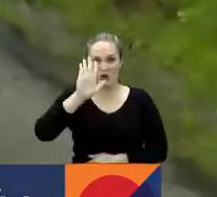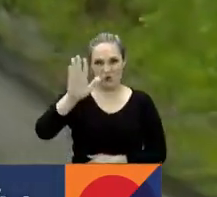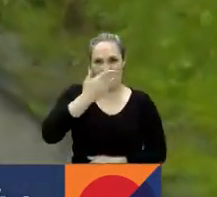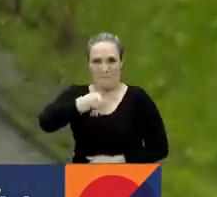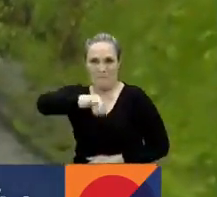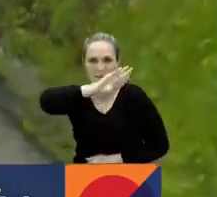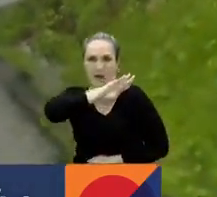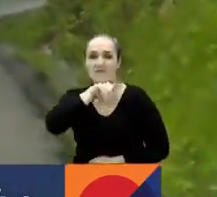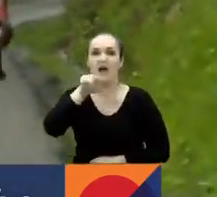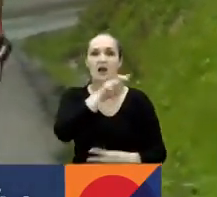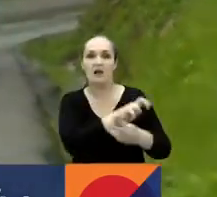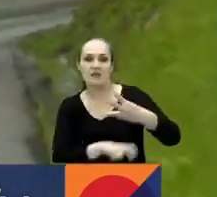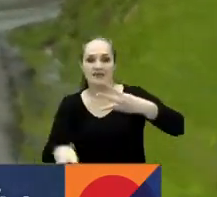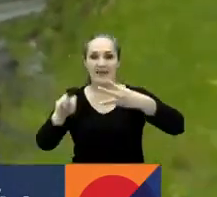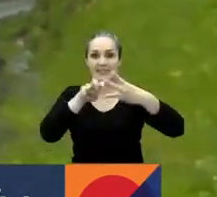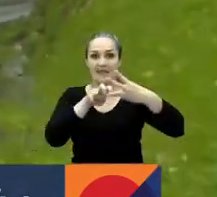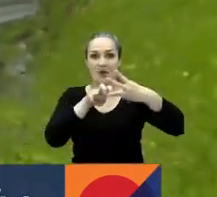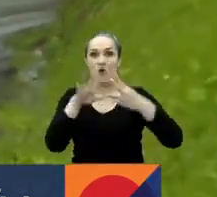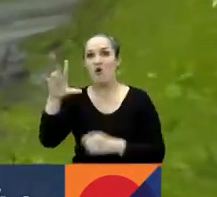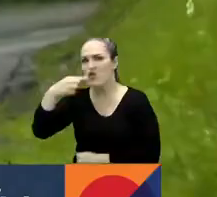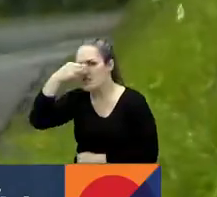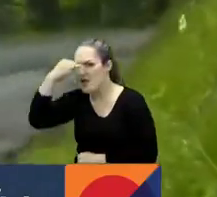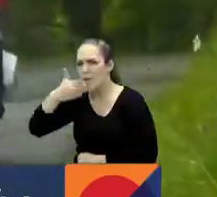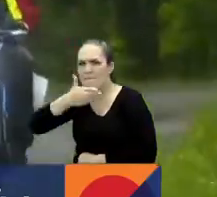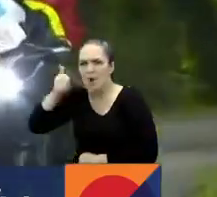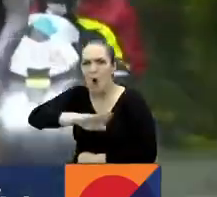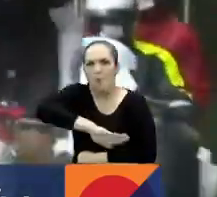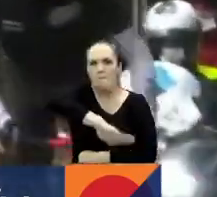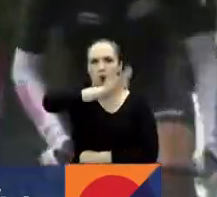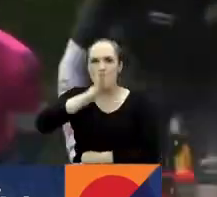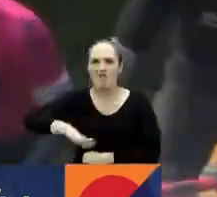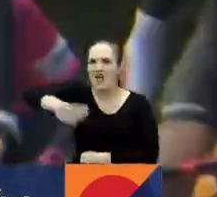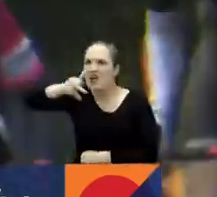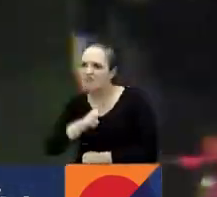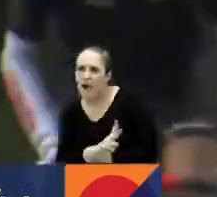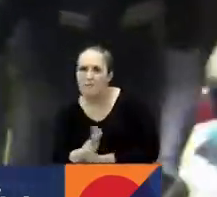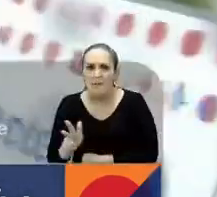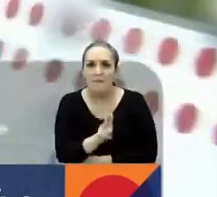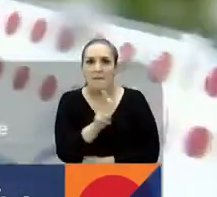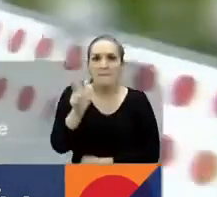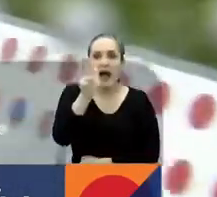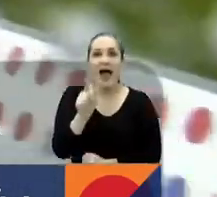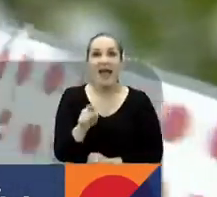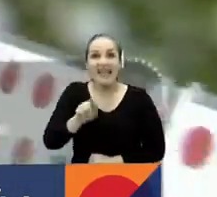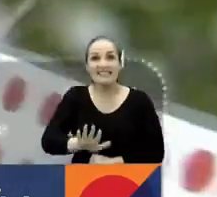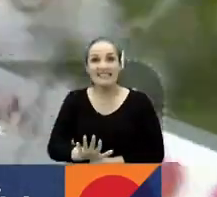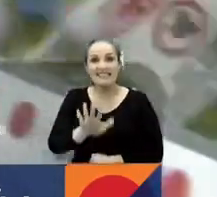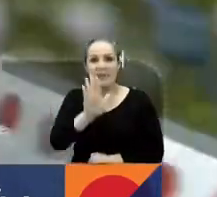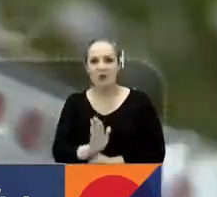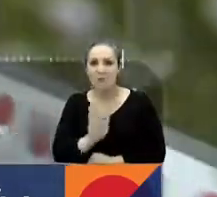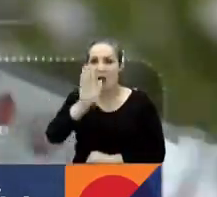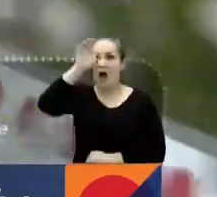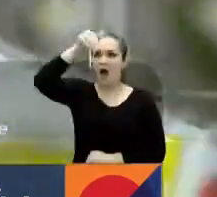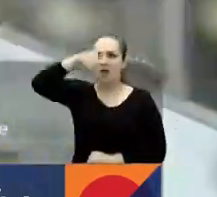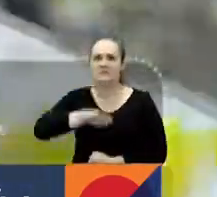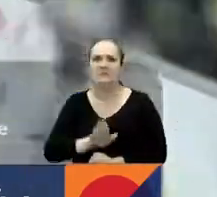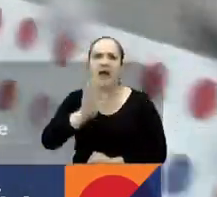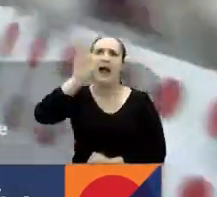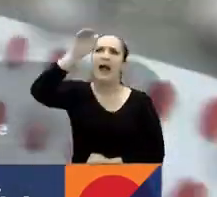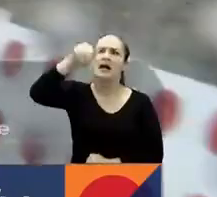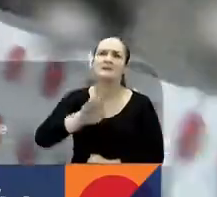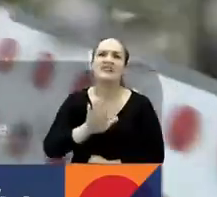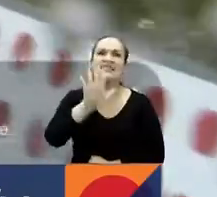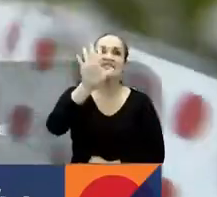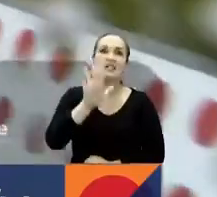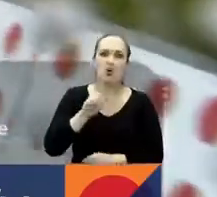y Nairo Quintana lidera la montaña. Con 5 ascensos transcurrió la 9ª etapa de la Grande Boucle. La prueba, que